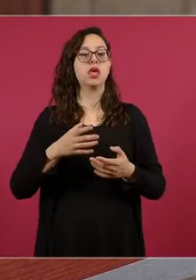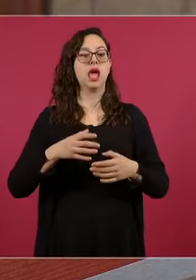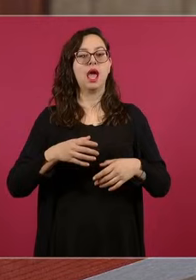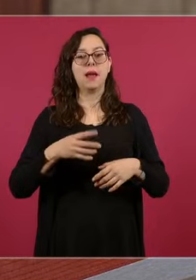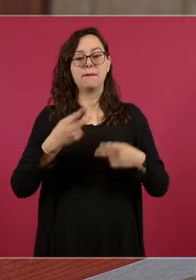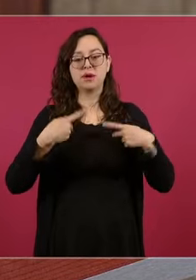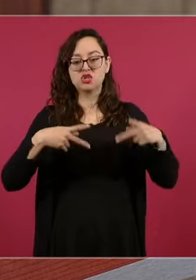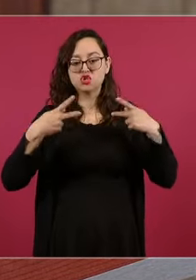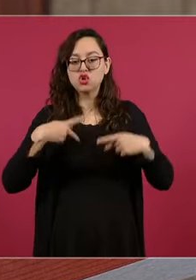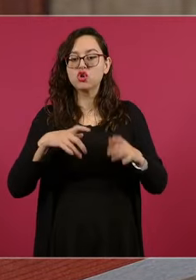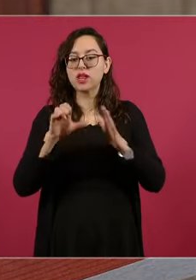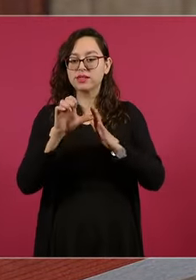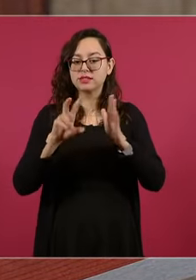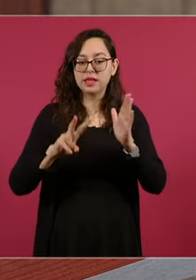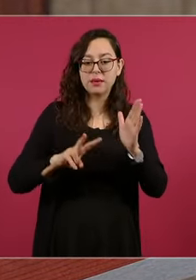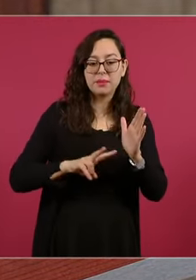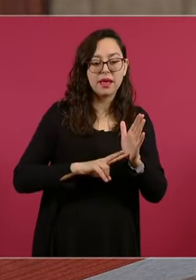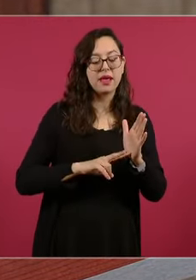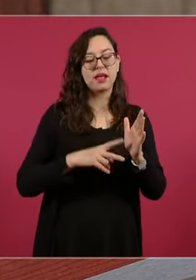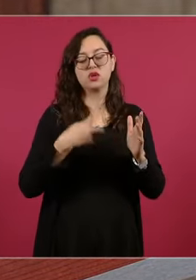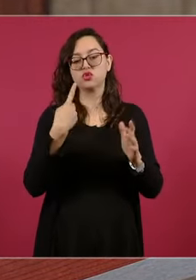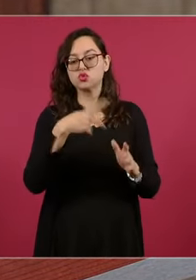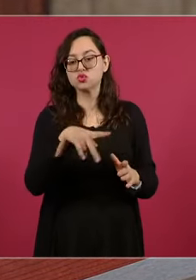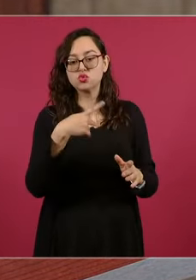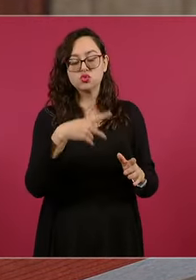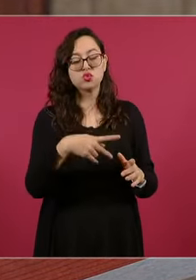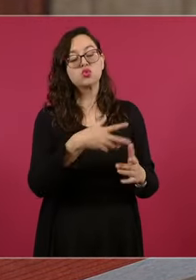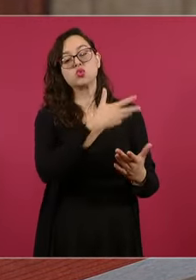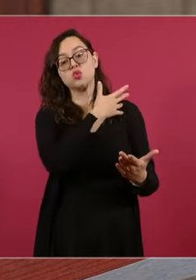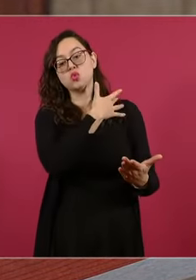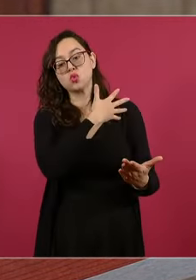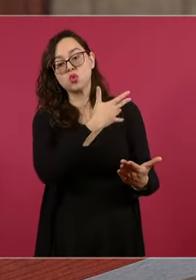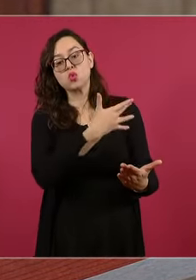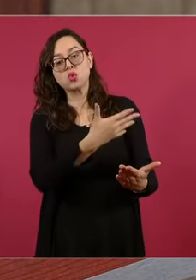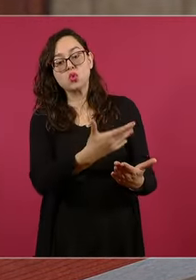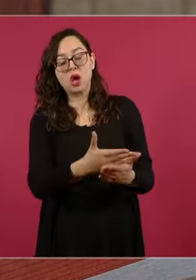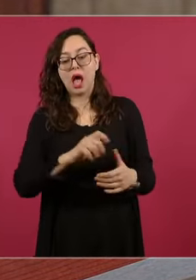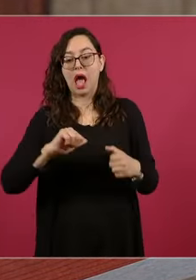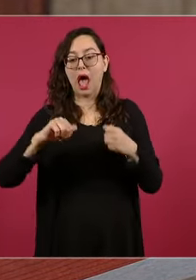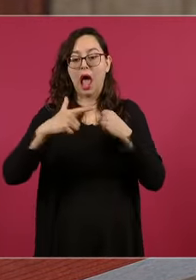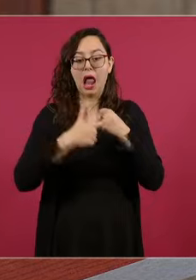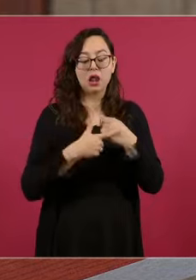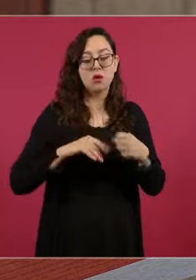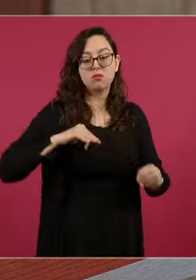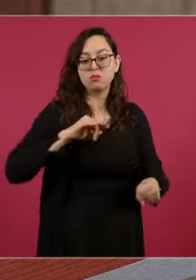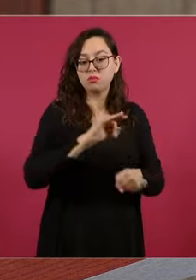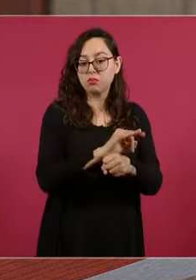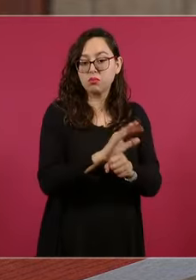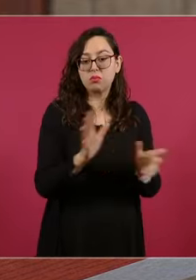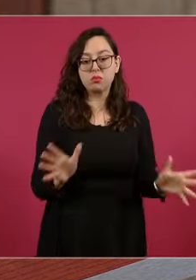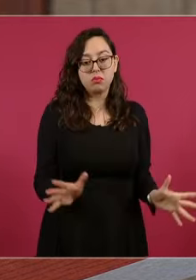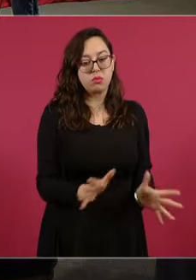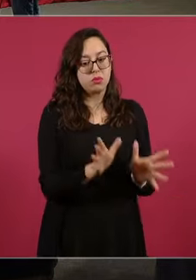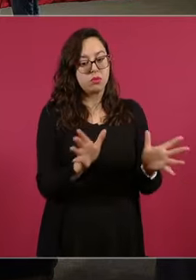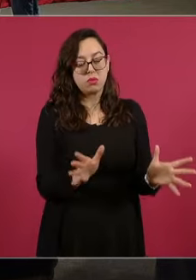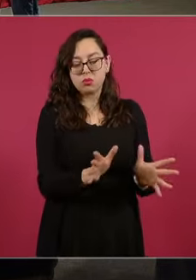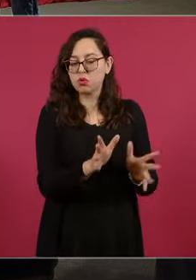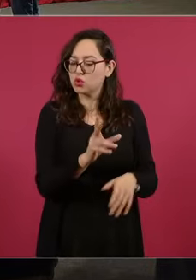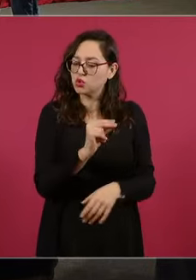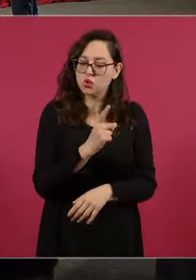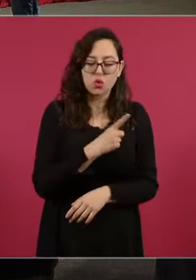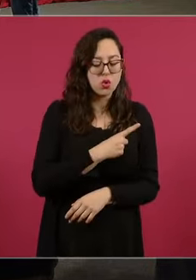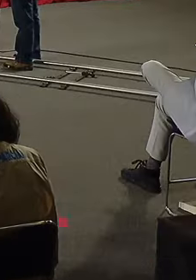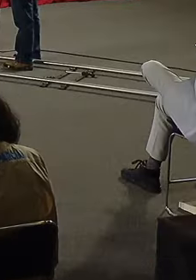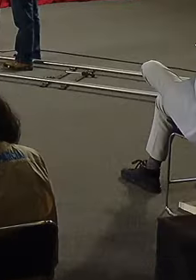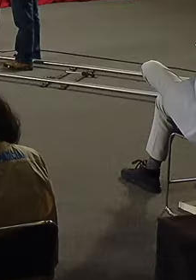académica o cualquier otra de índole personal que